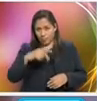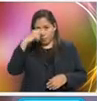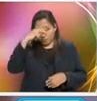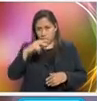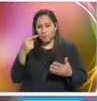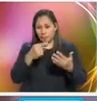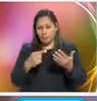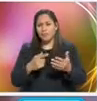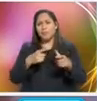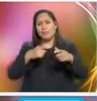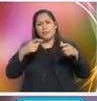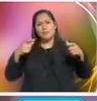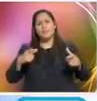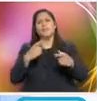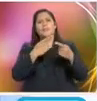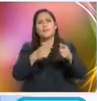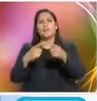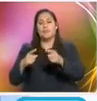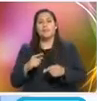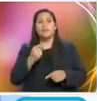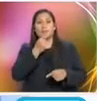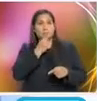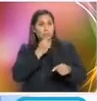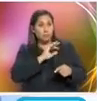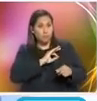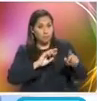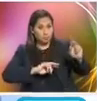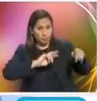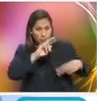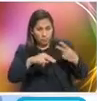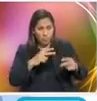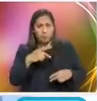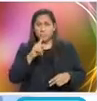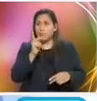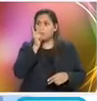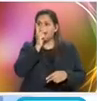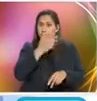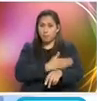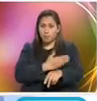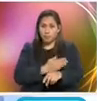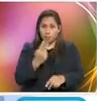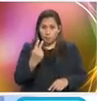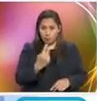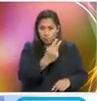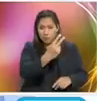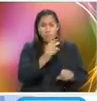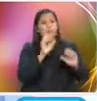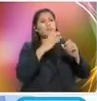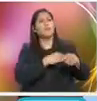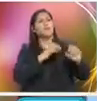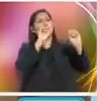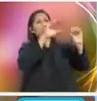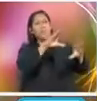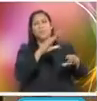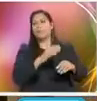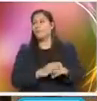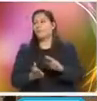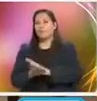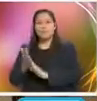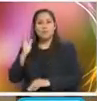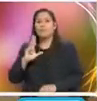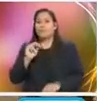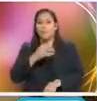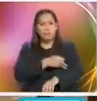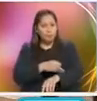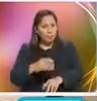amplio y diverso. Enorme, y ahí pueden ir los chiquitos, pero creo que también con sus papás, ¿no? No es de que dejemos a los niños y nos vamos, sino que incluya a toda